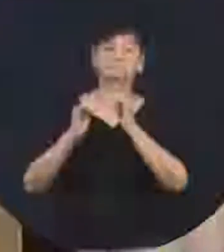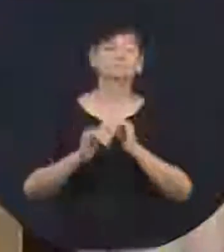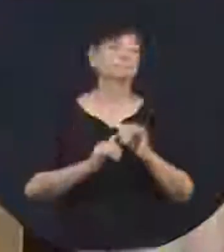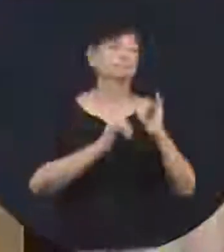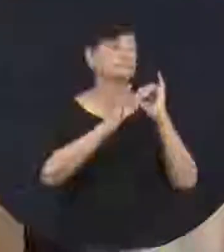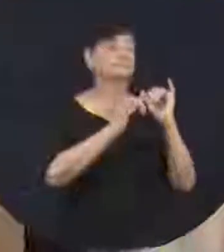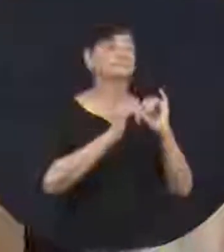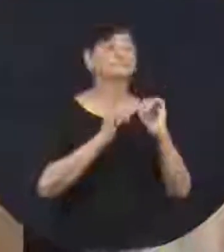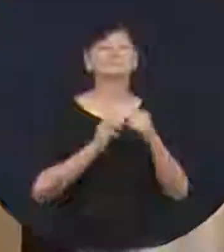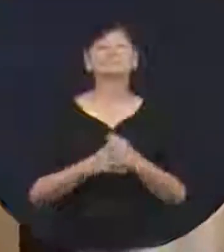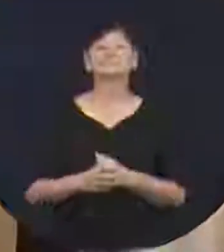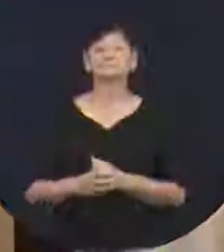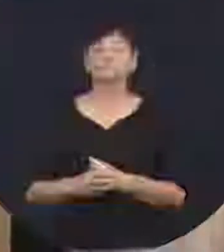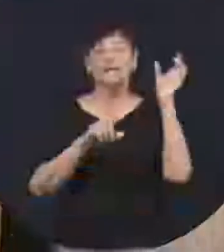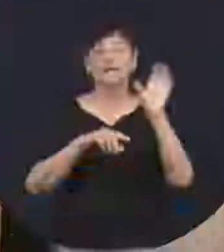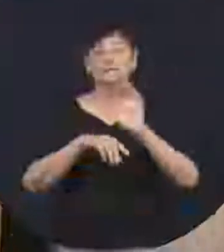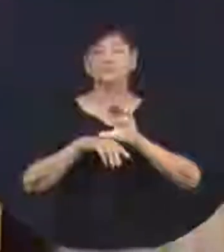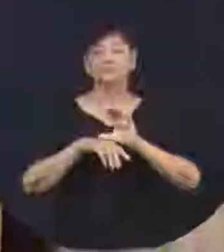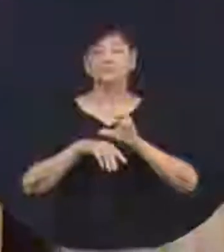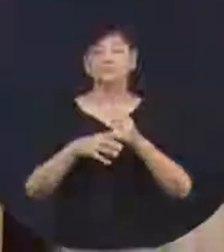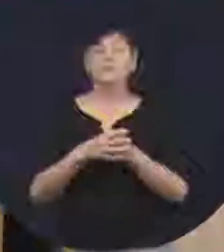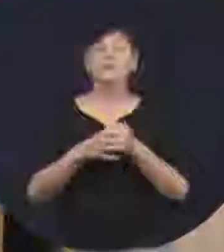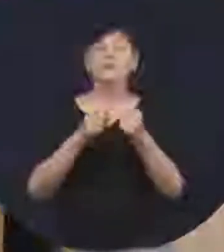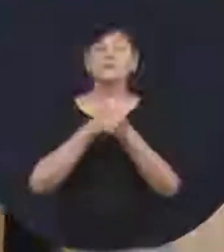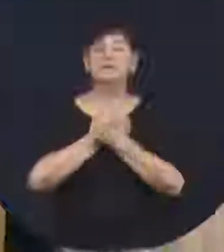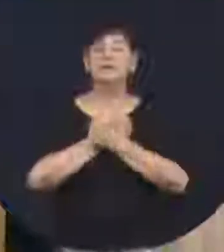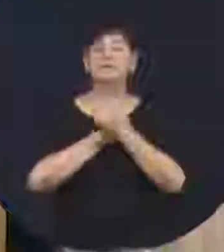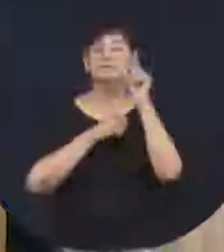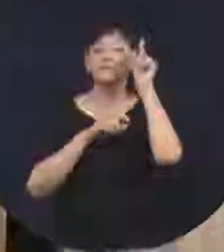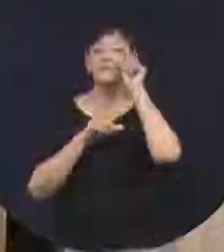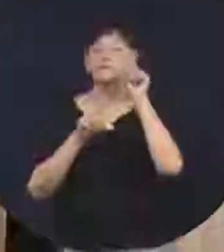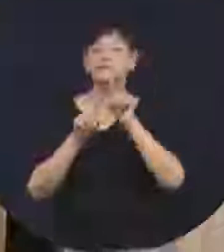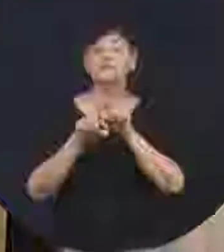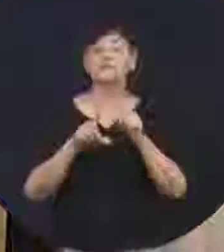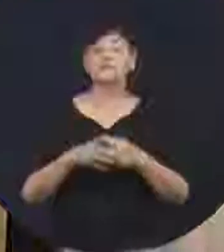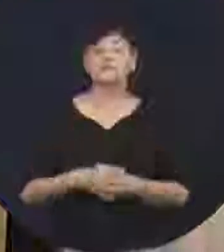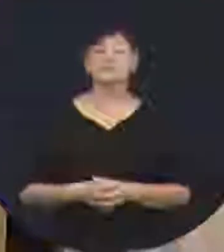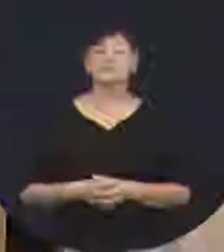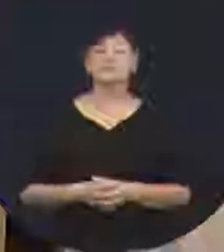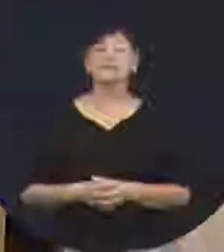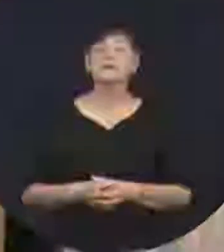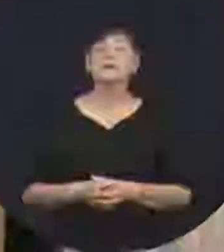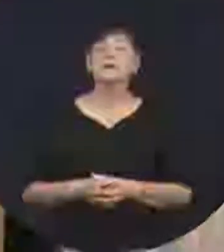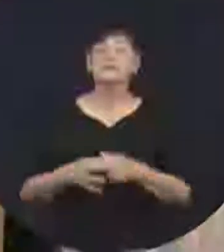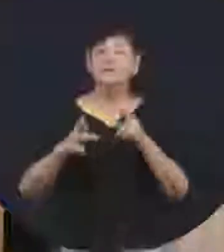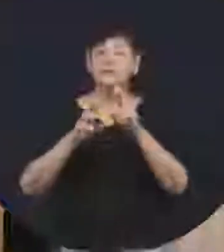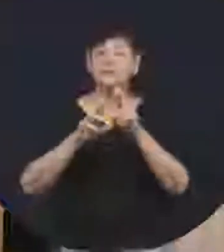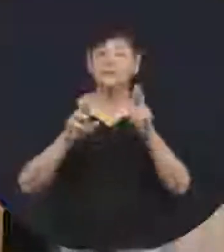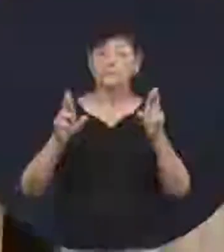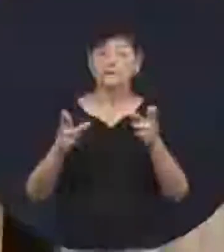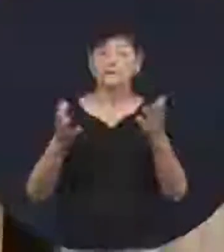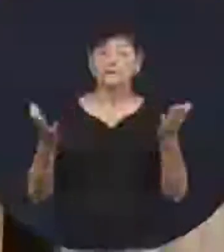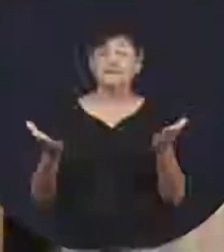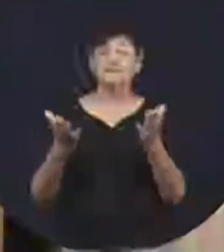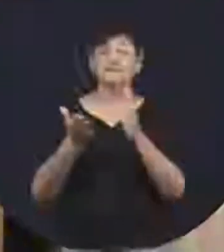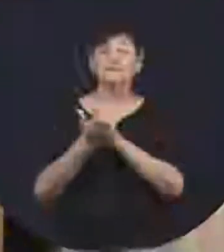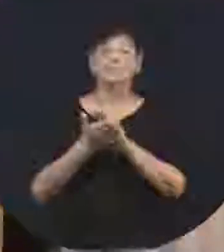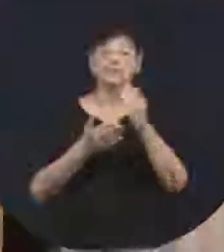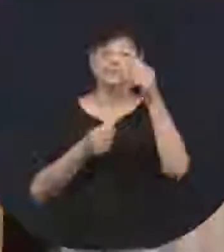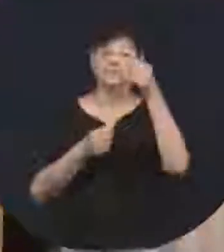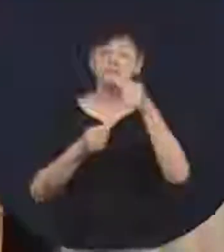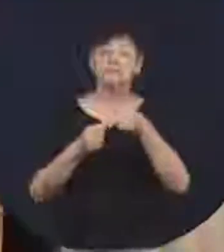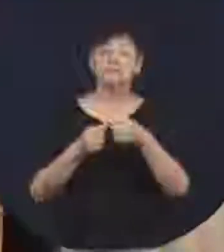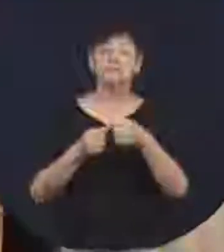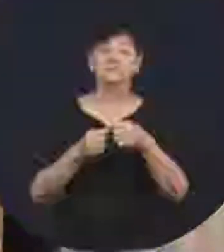todos Y ustedes. con su espíritu. Mis queridos hermanas y hermanos, para disponernos a celebrar estos sagrados